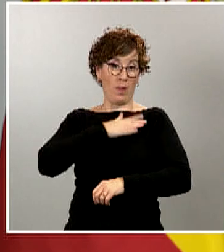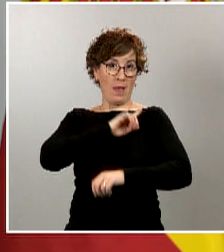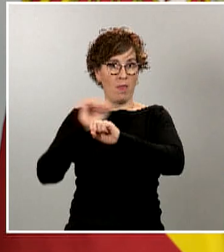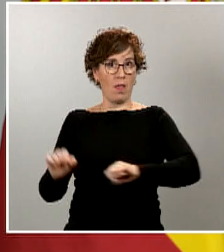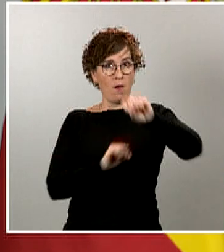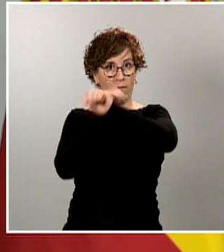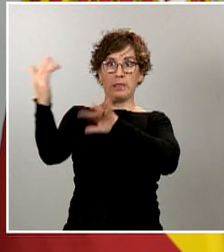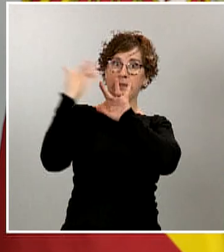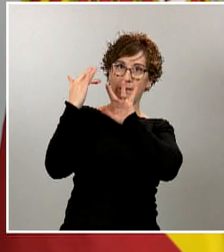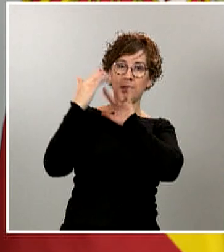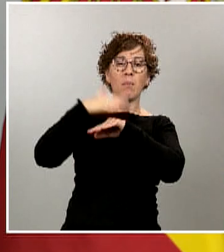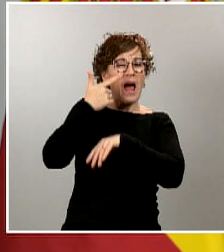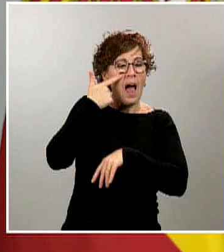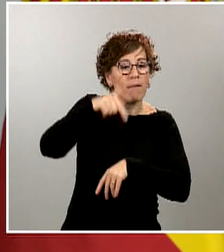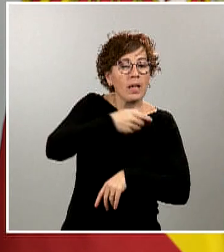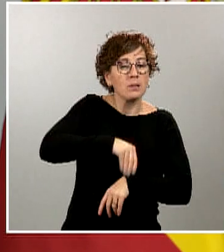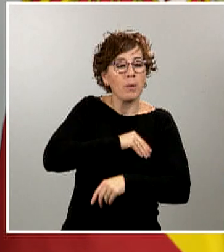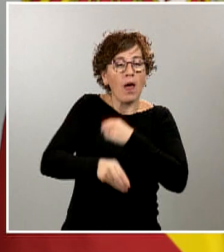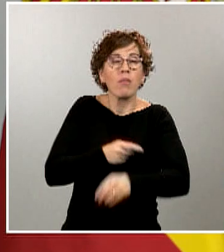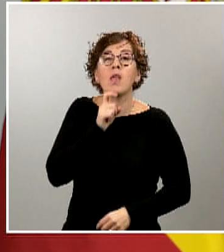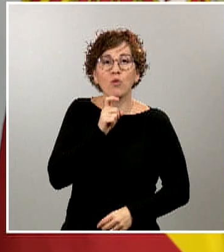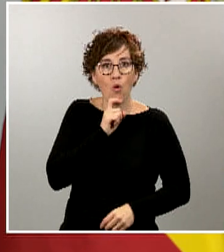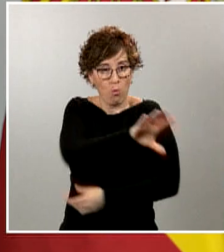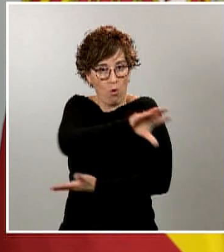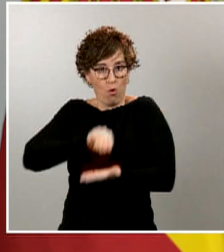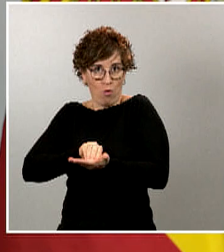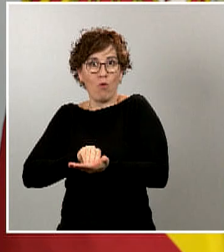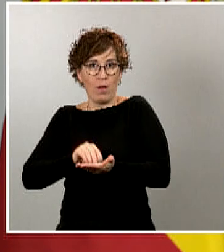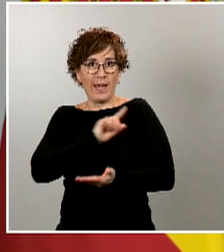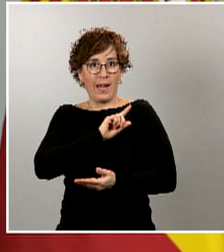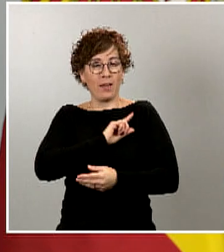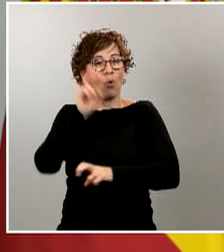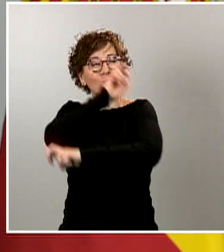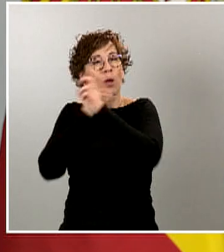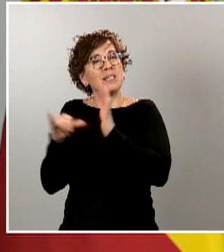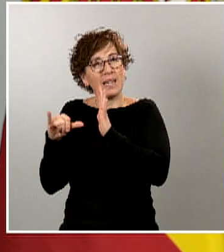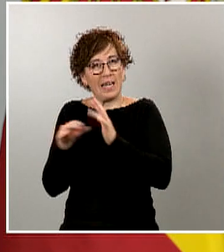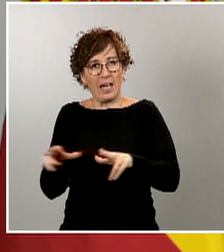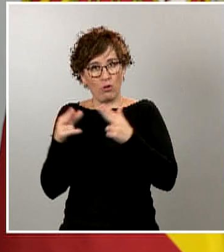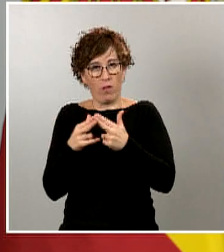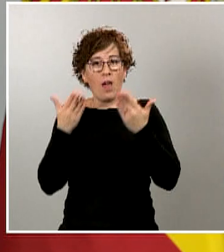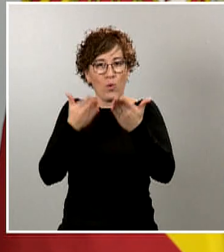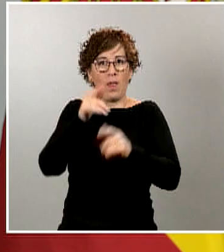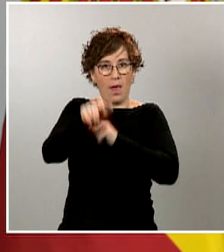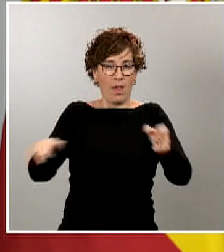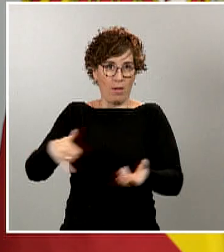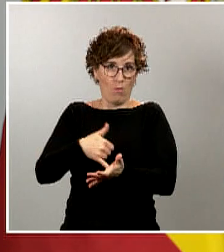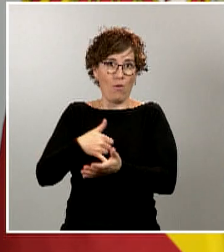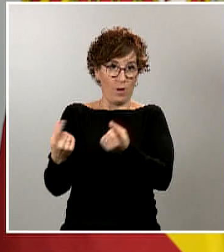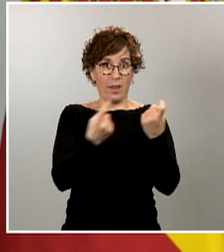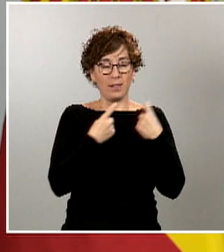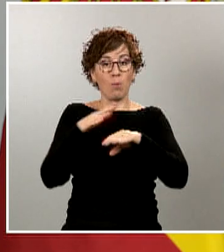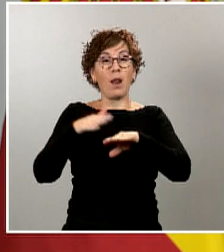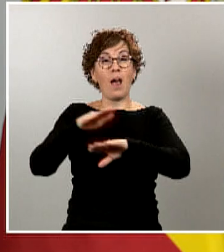el ejemplo del Ejército, precisamente en esa línea de estar con la sociedad, de ayudar a los más necesitados y que hacer que entre todos